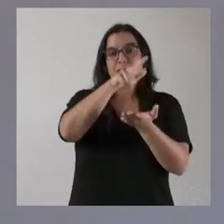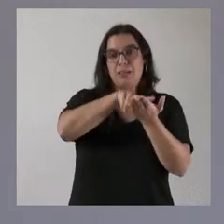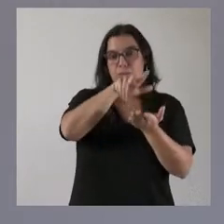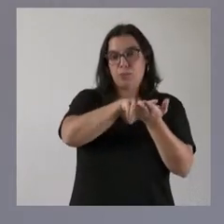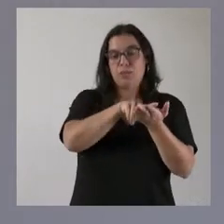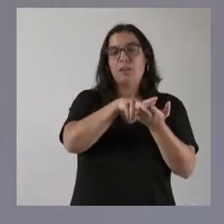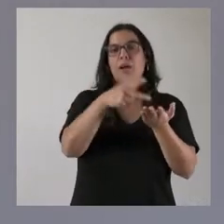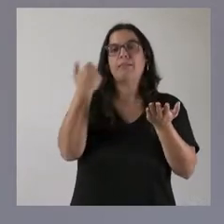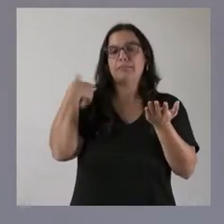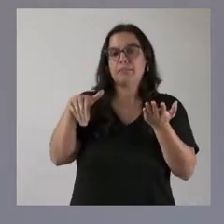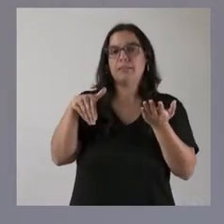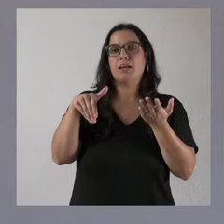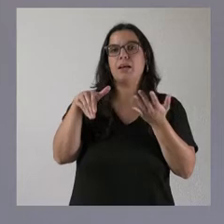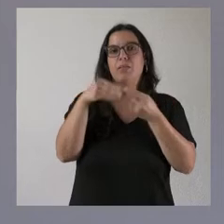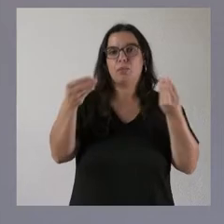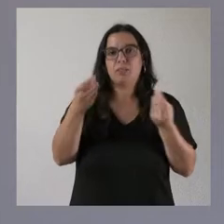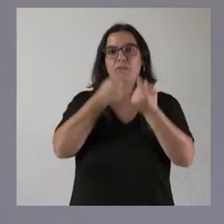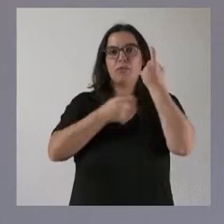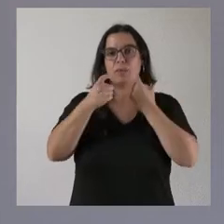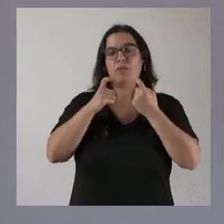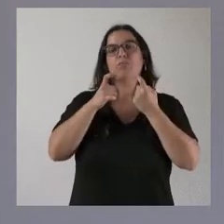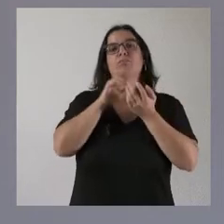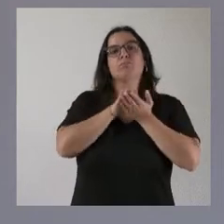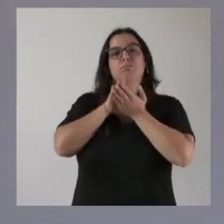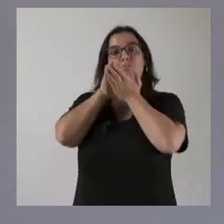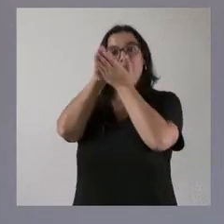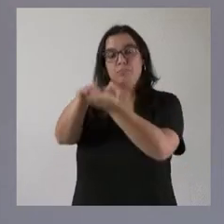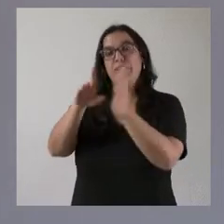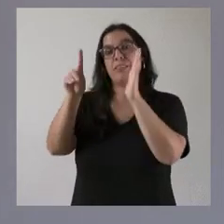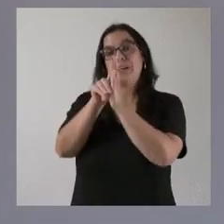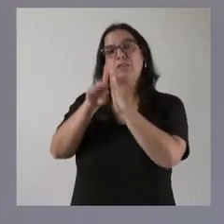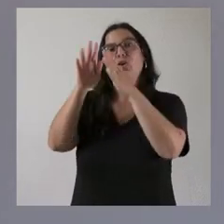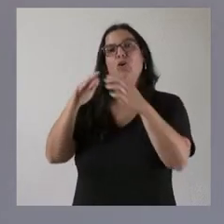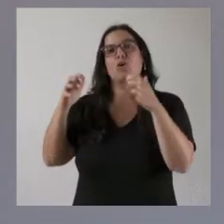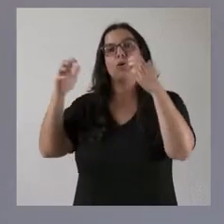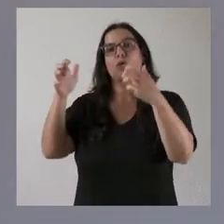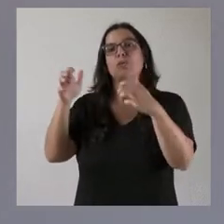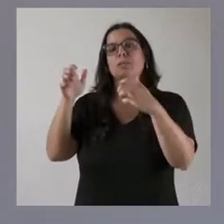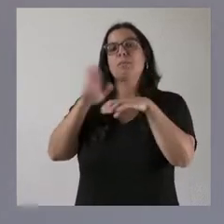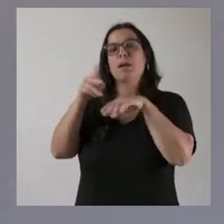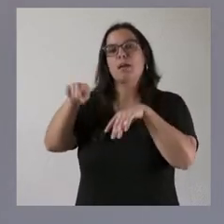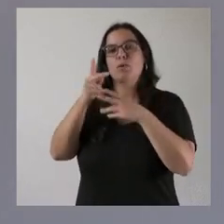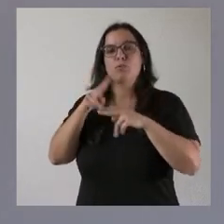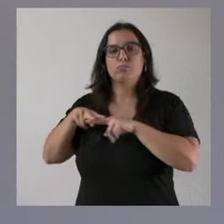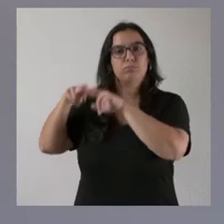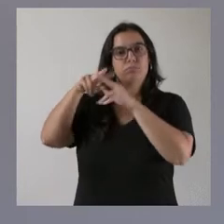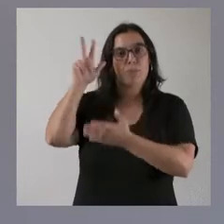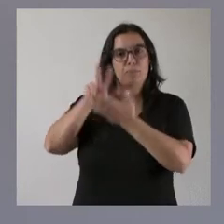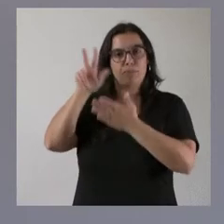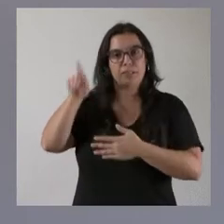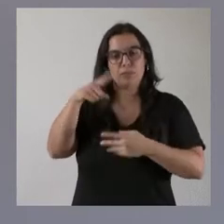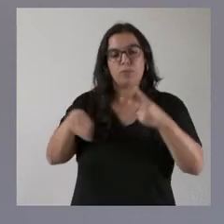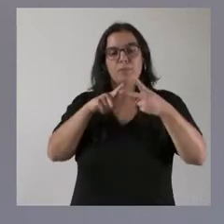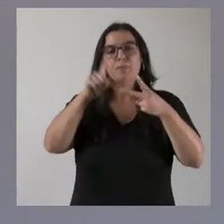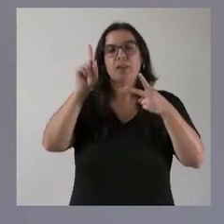que hemos remitido ya a las cortes de Castilla y León para su convalidación Y en segundo lugar la aprobación del quinto